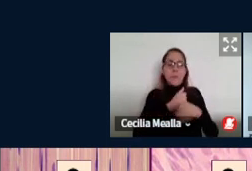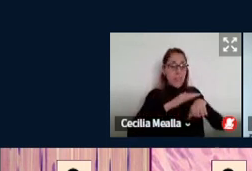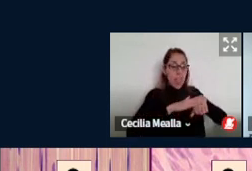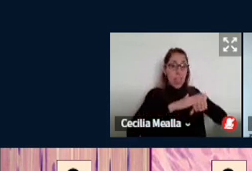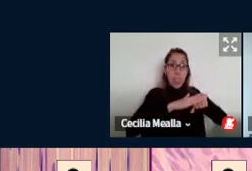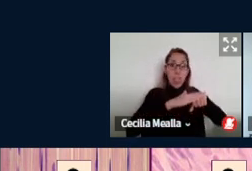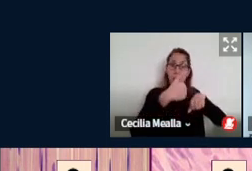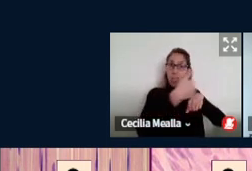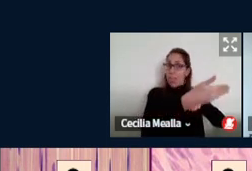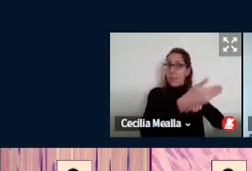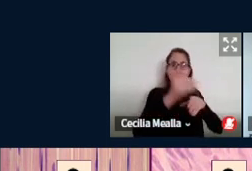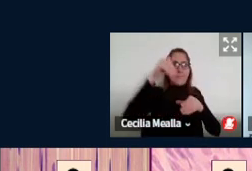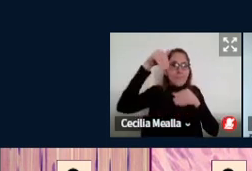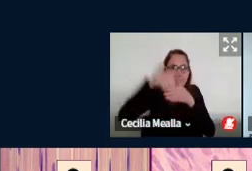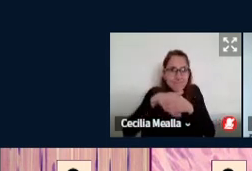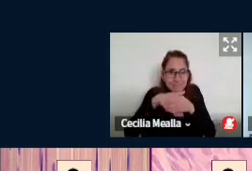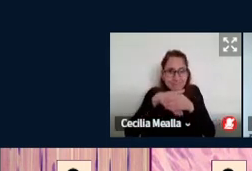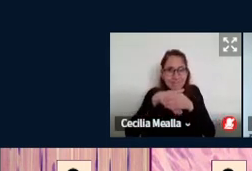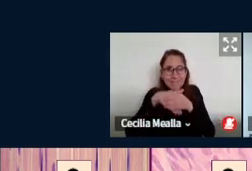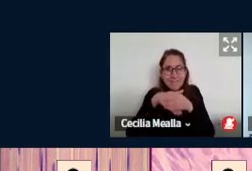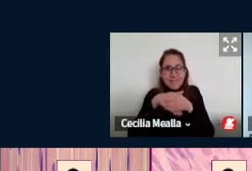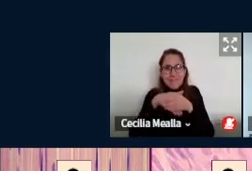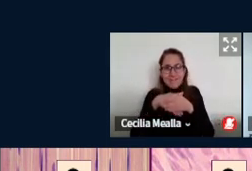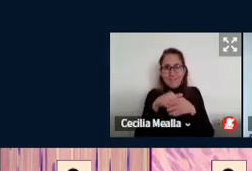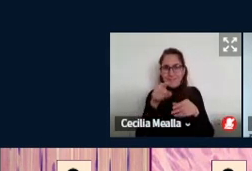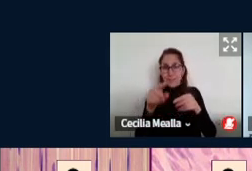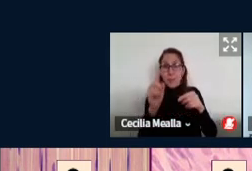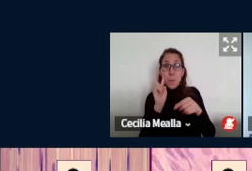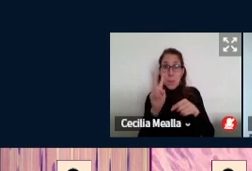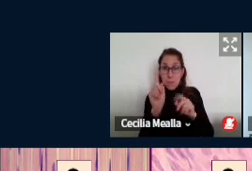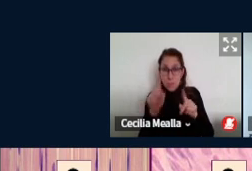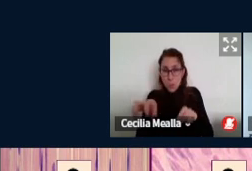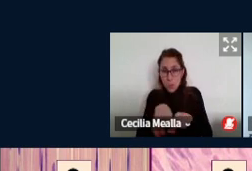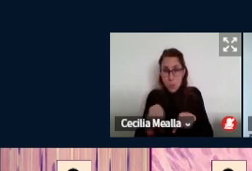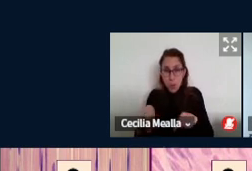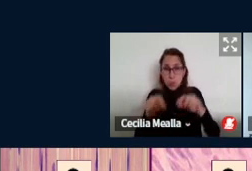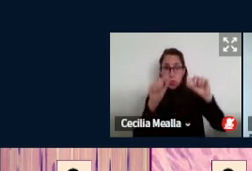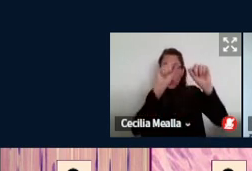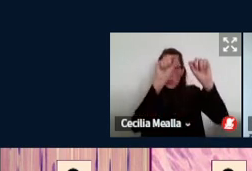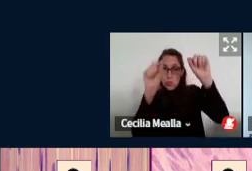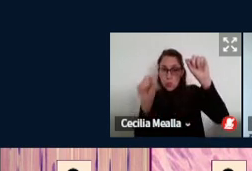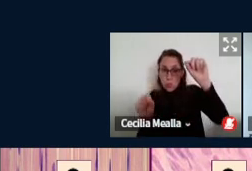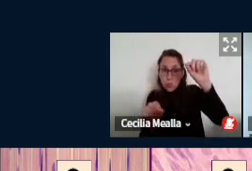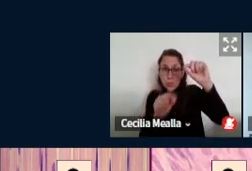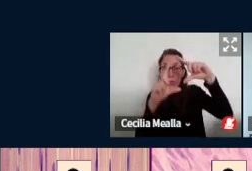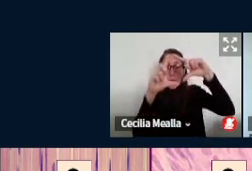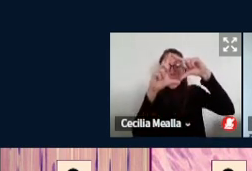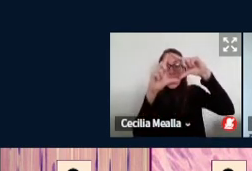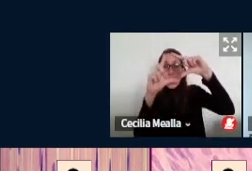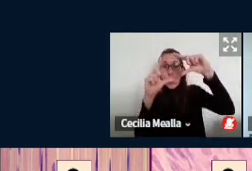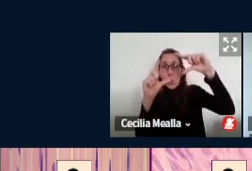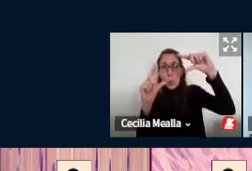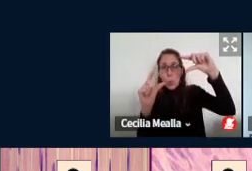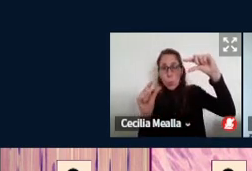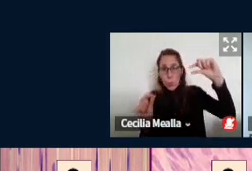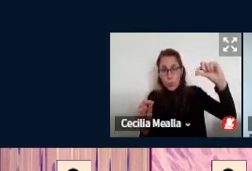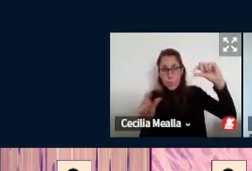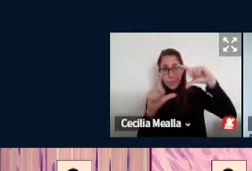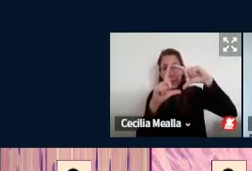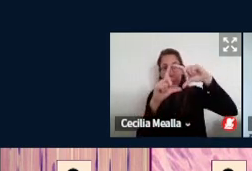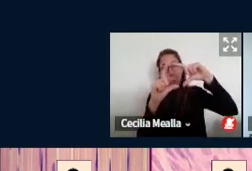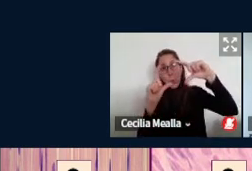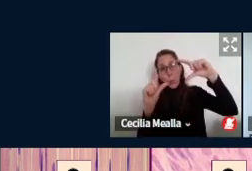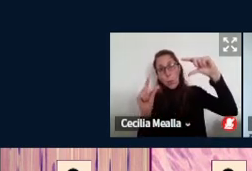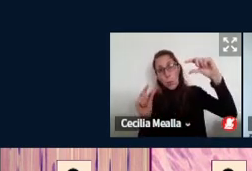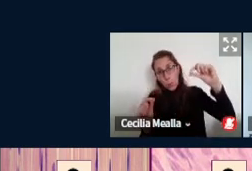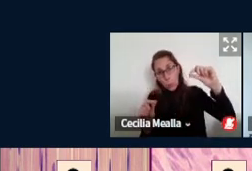¿sí? Lo pueden llegar a ver, ese núcleo alargado con los bordes medio que se hacen cada vez más finitos, ¿sí? Que